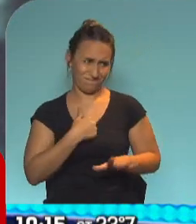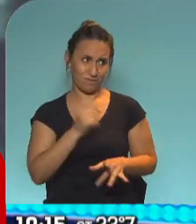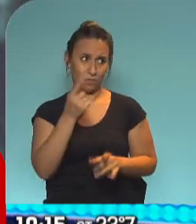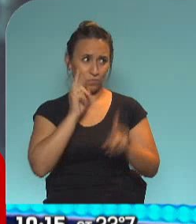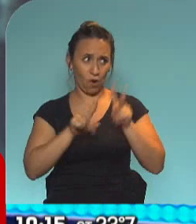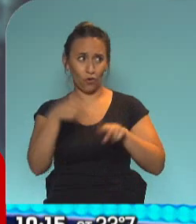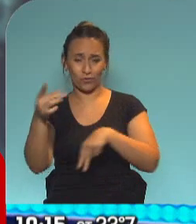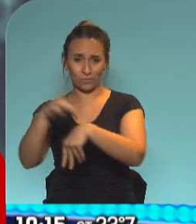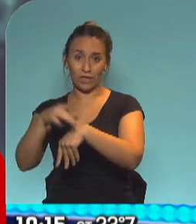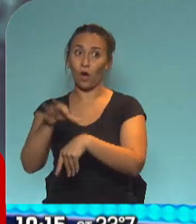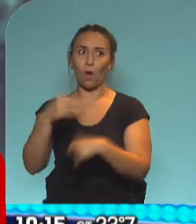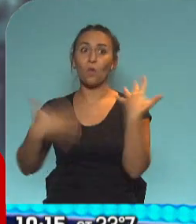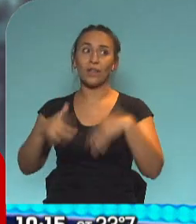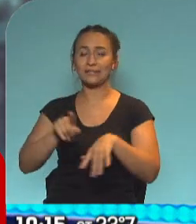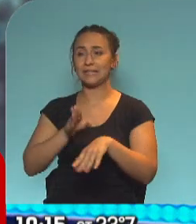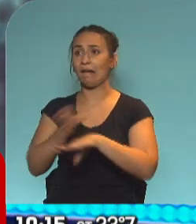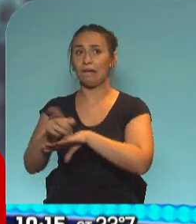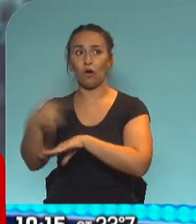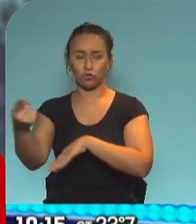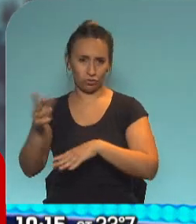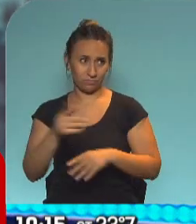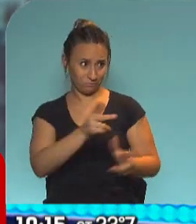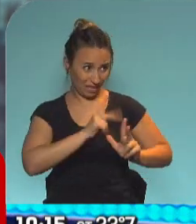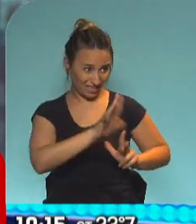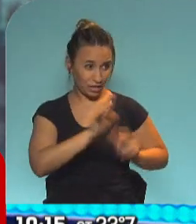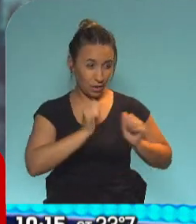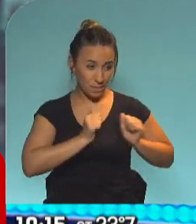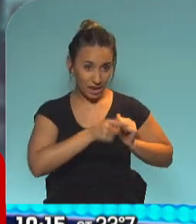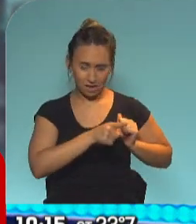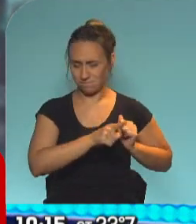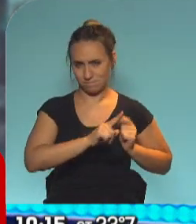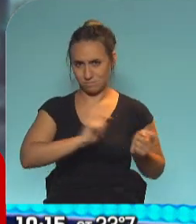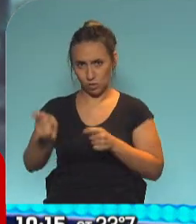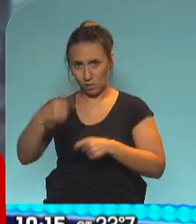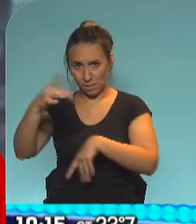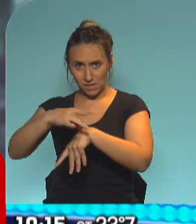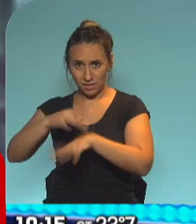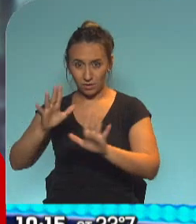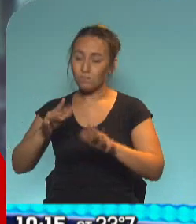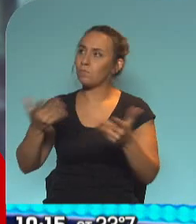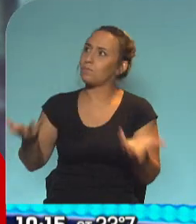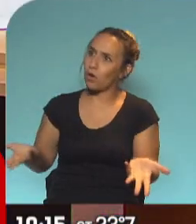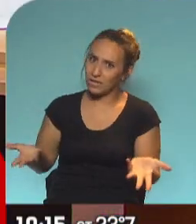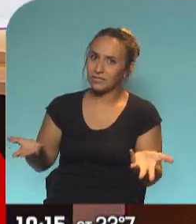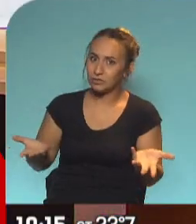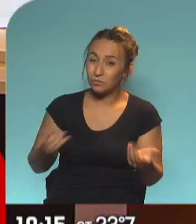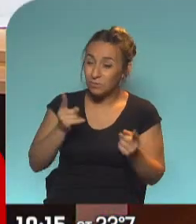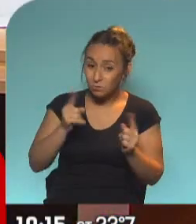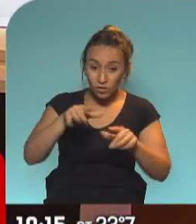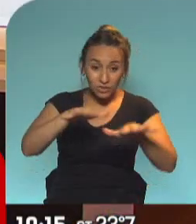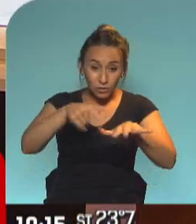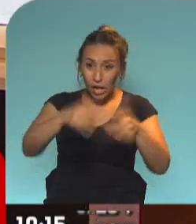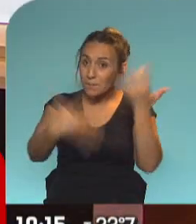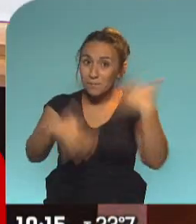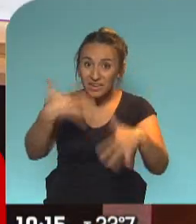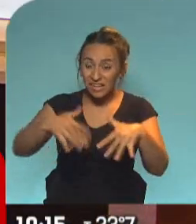o entraría por urgencia a otro lado? Buenísimo. Evidentemente, pero esta emergencia no la entienden como tal.